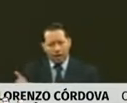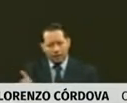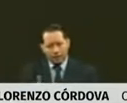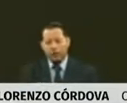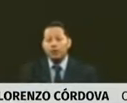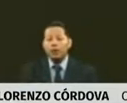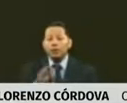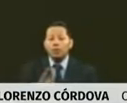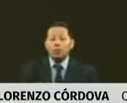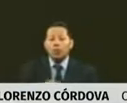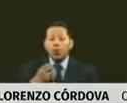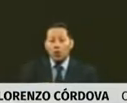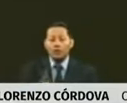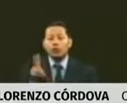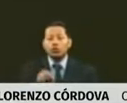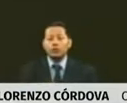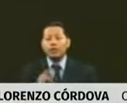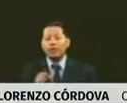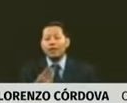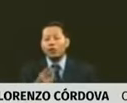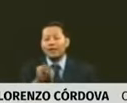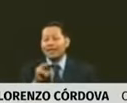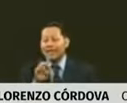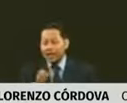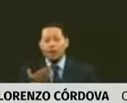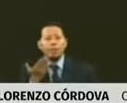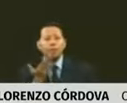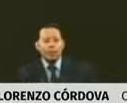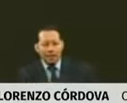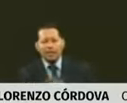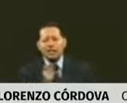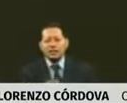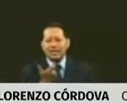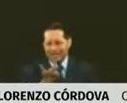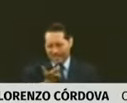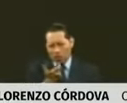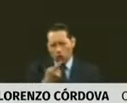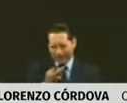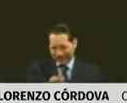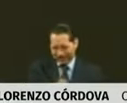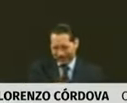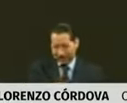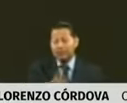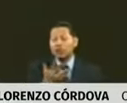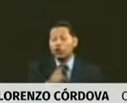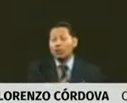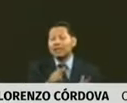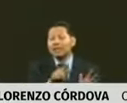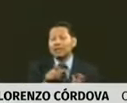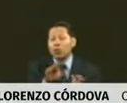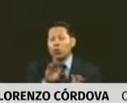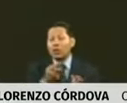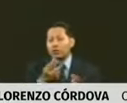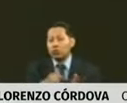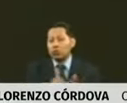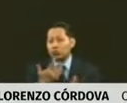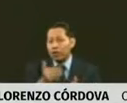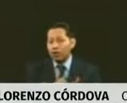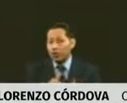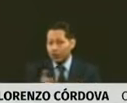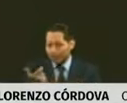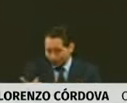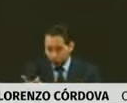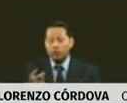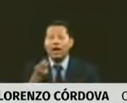Es por ello que para 2022 el INE está solicitando una partida precautoria por 5.743.5 millones de